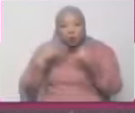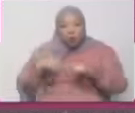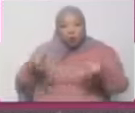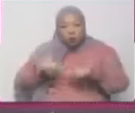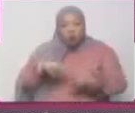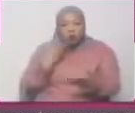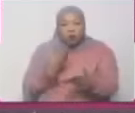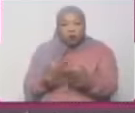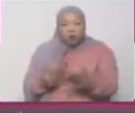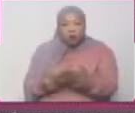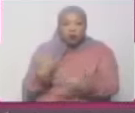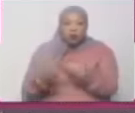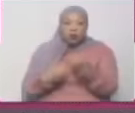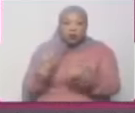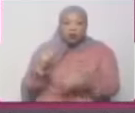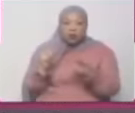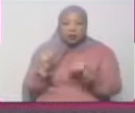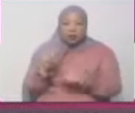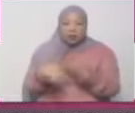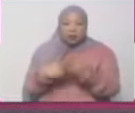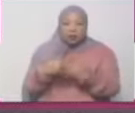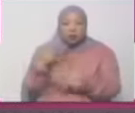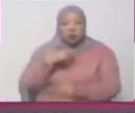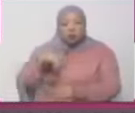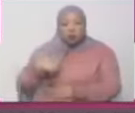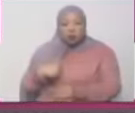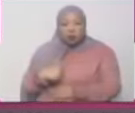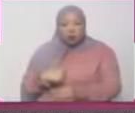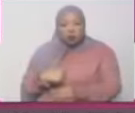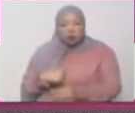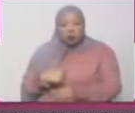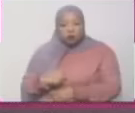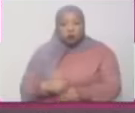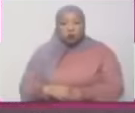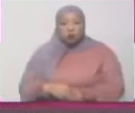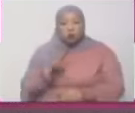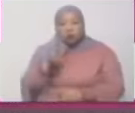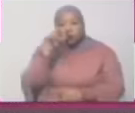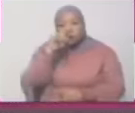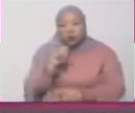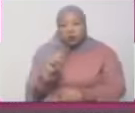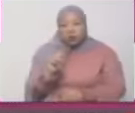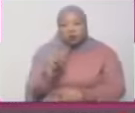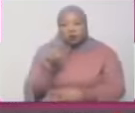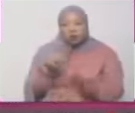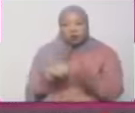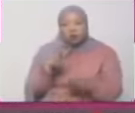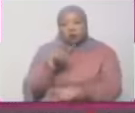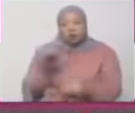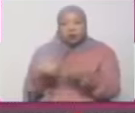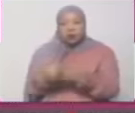plan de las 7T. Nosotros, en dos años,